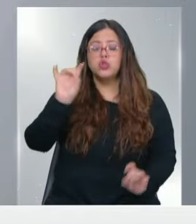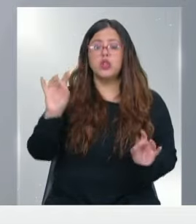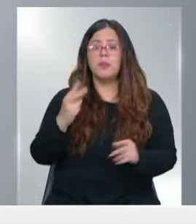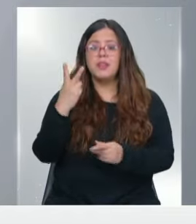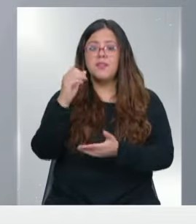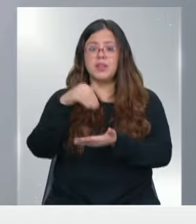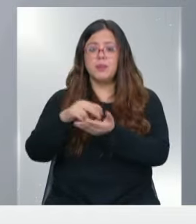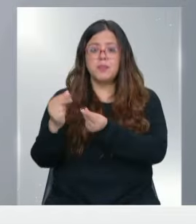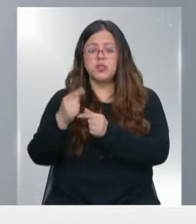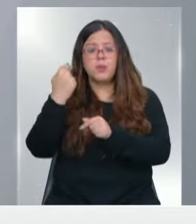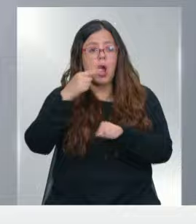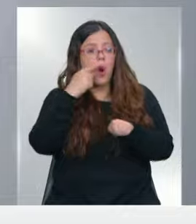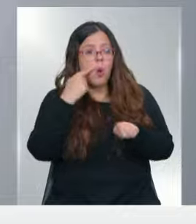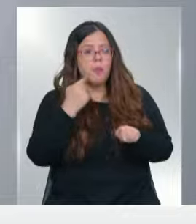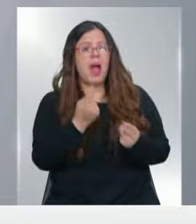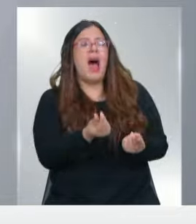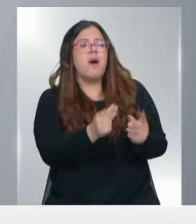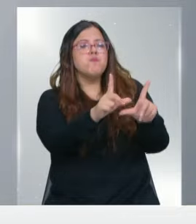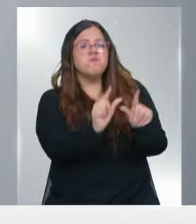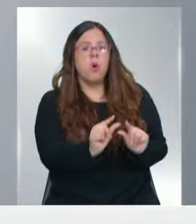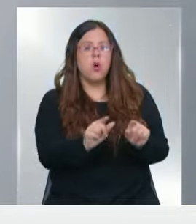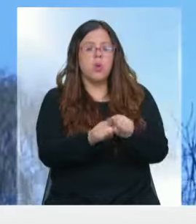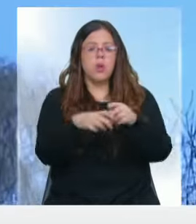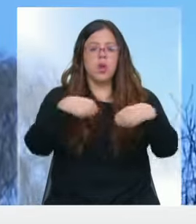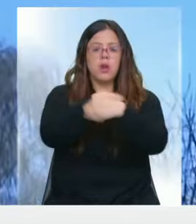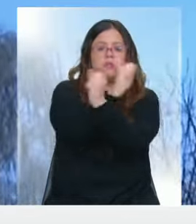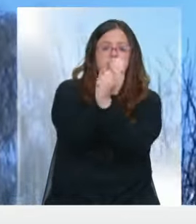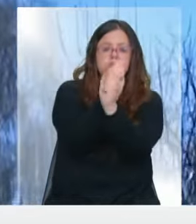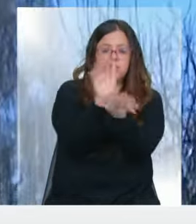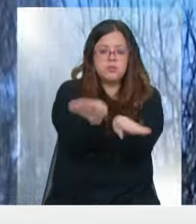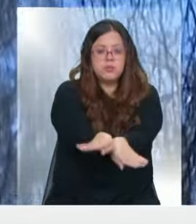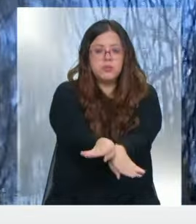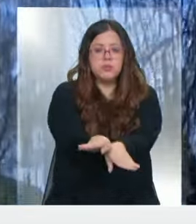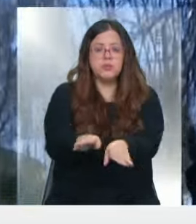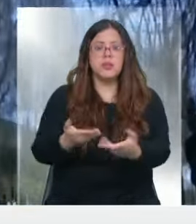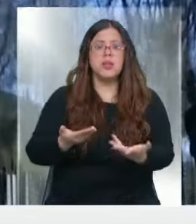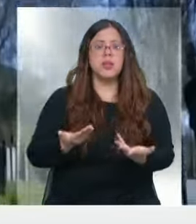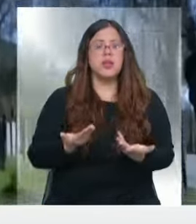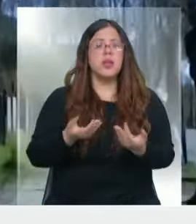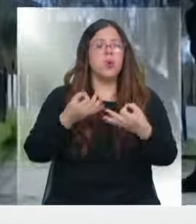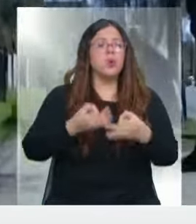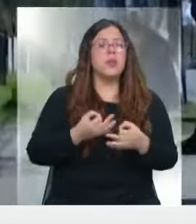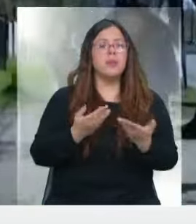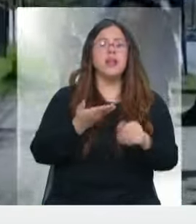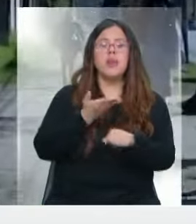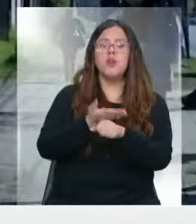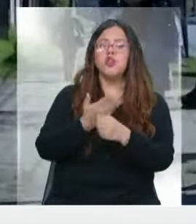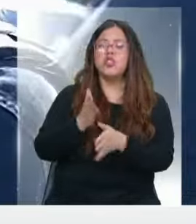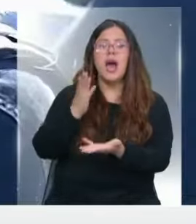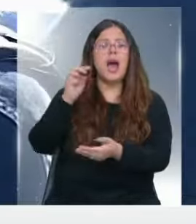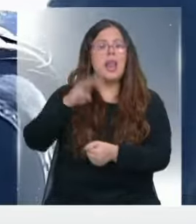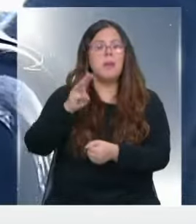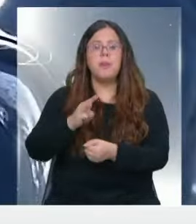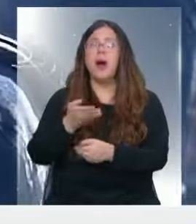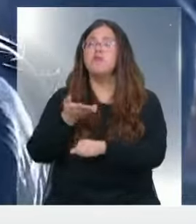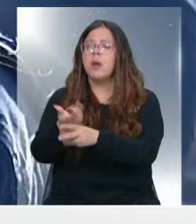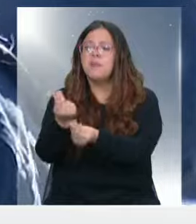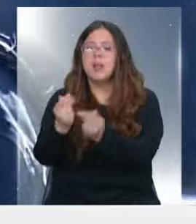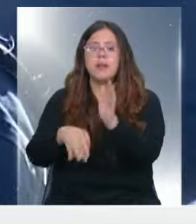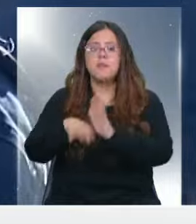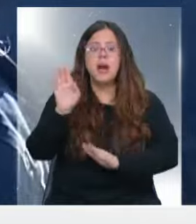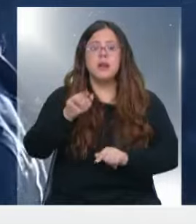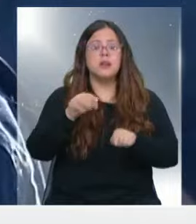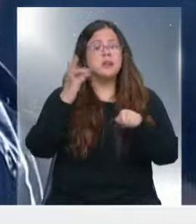al homicida le pareció poco. La ató de pies y manos e hizo que le pidiera más dinero a su madre. Obligada por la situación,